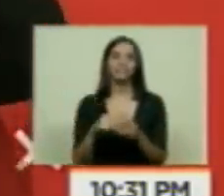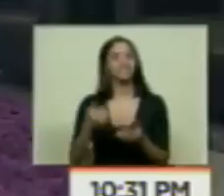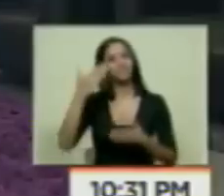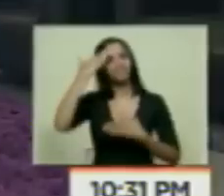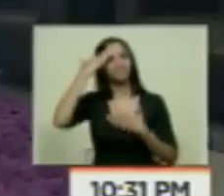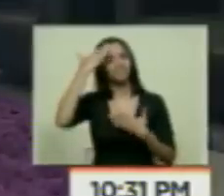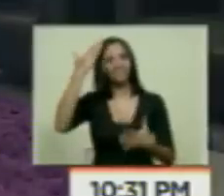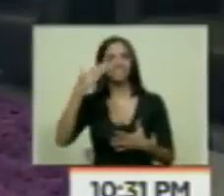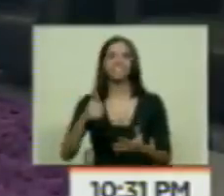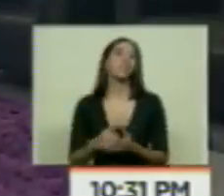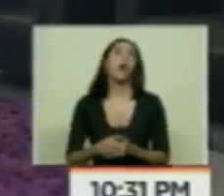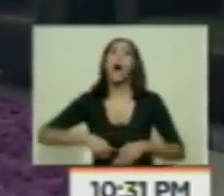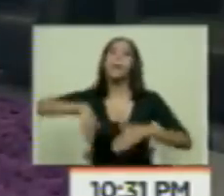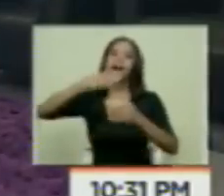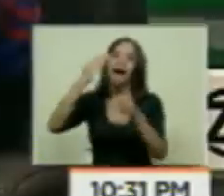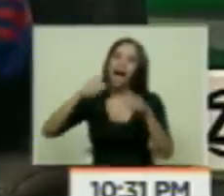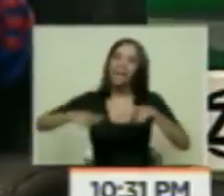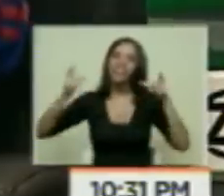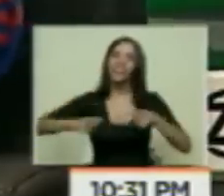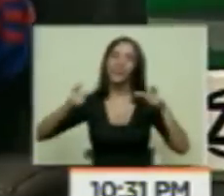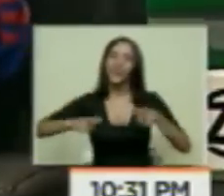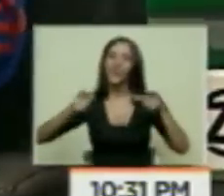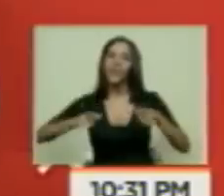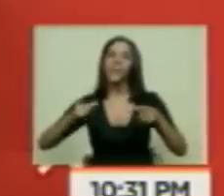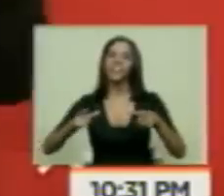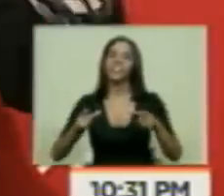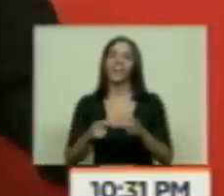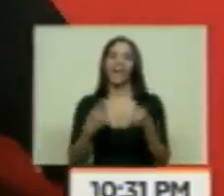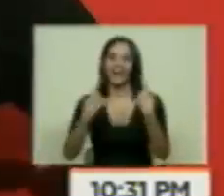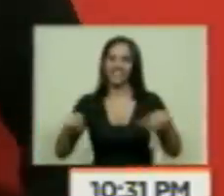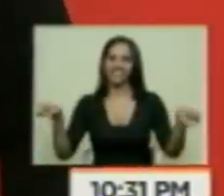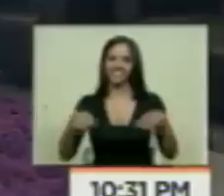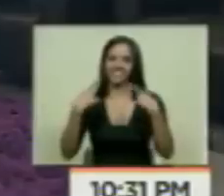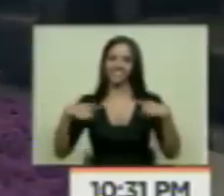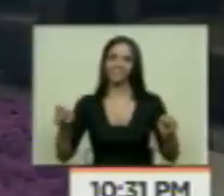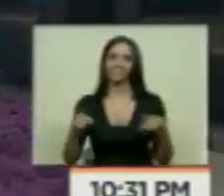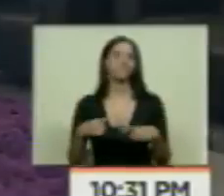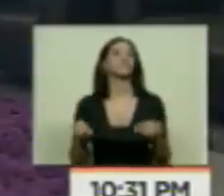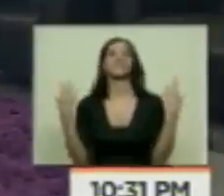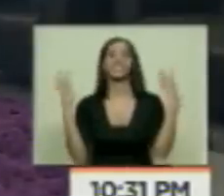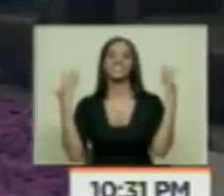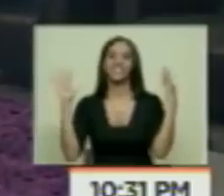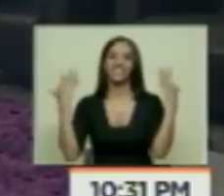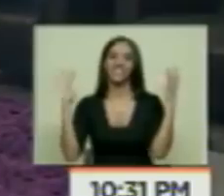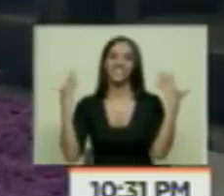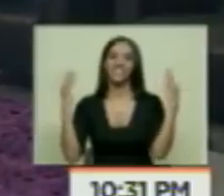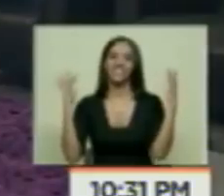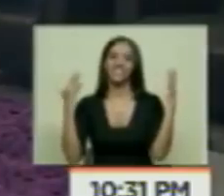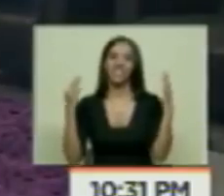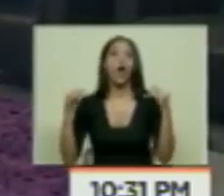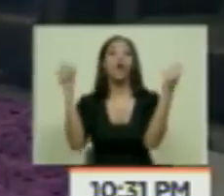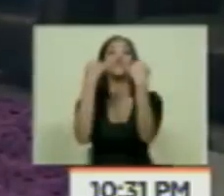¡Vamos a pisar el Fabio Sabarce! ¡Vamos a Guardia Nacional! que está ahorita ya.